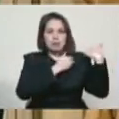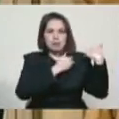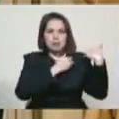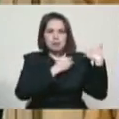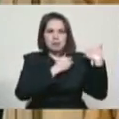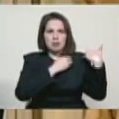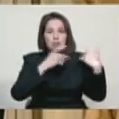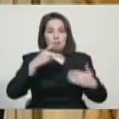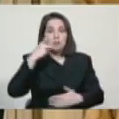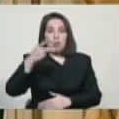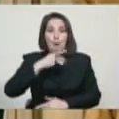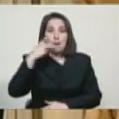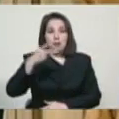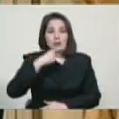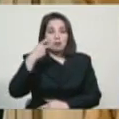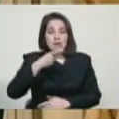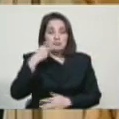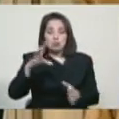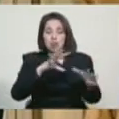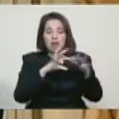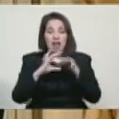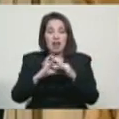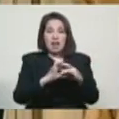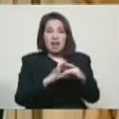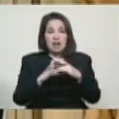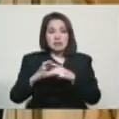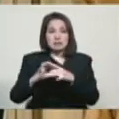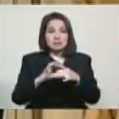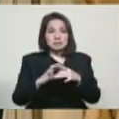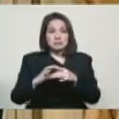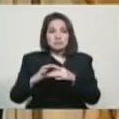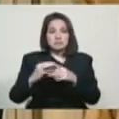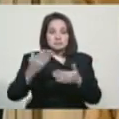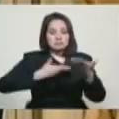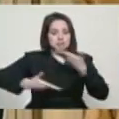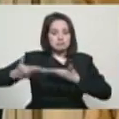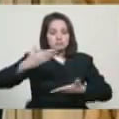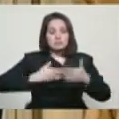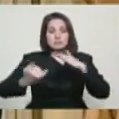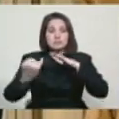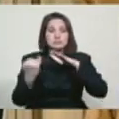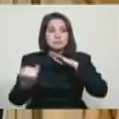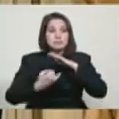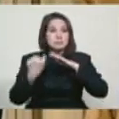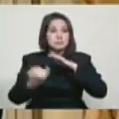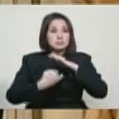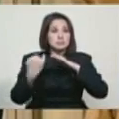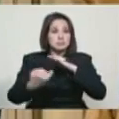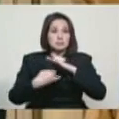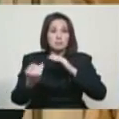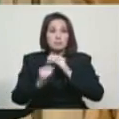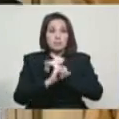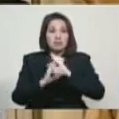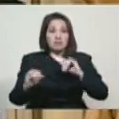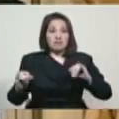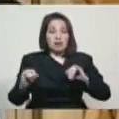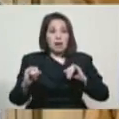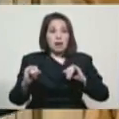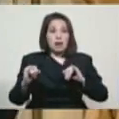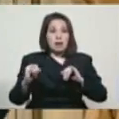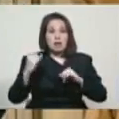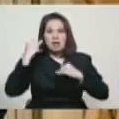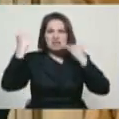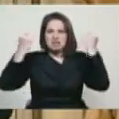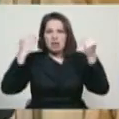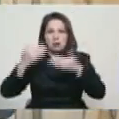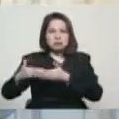responsable político y enlace para la instalación del Instituto Nacional de Descolonización de Venezuela, como gran